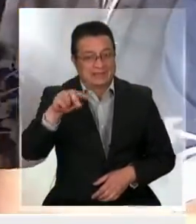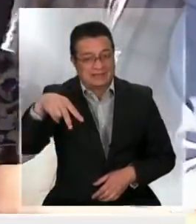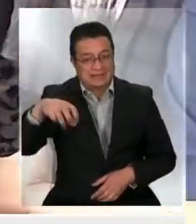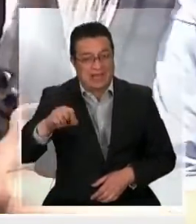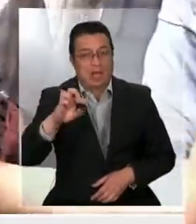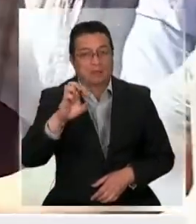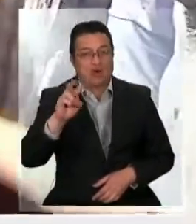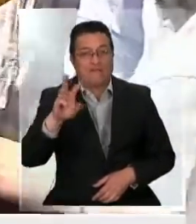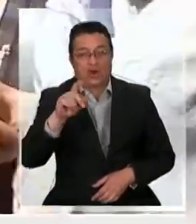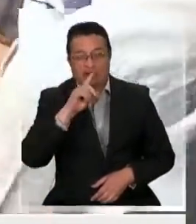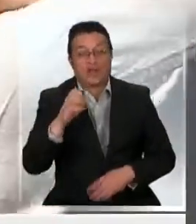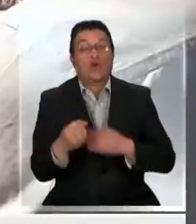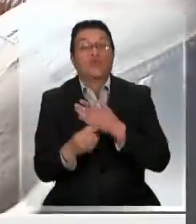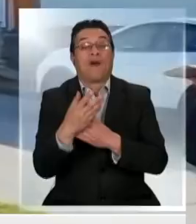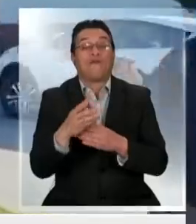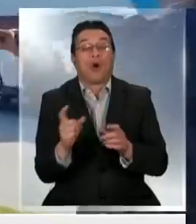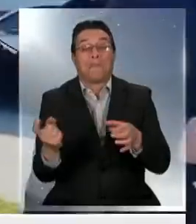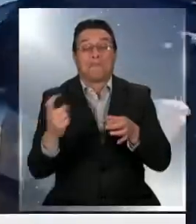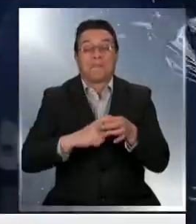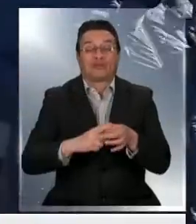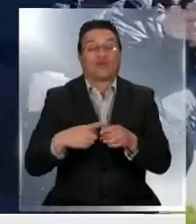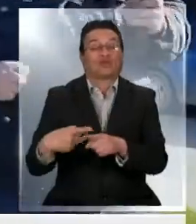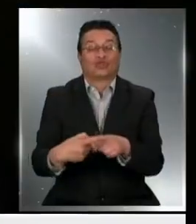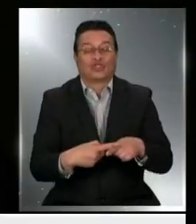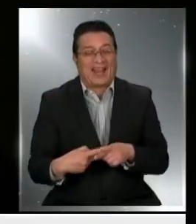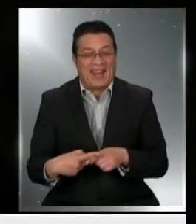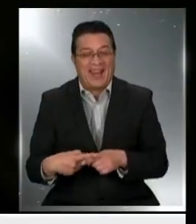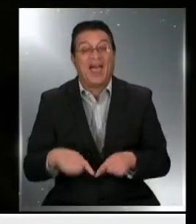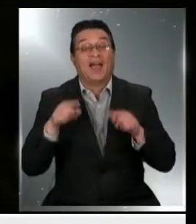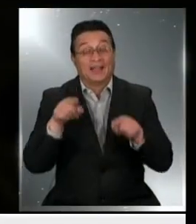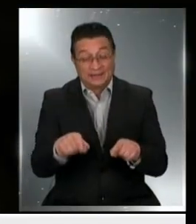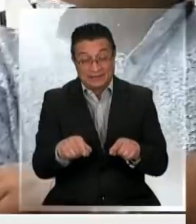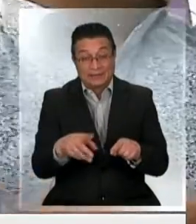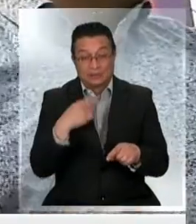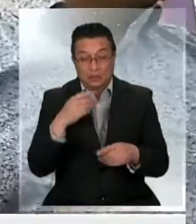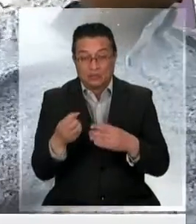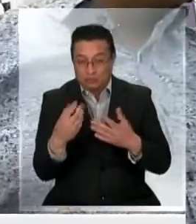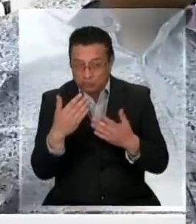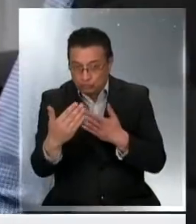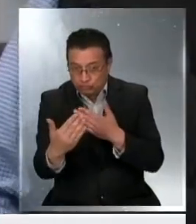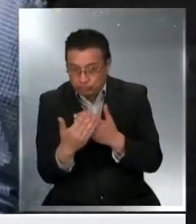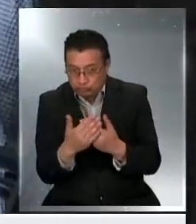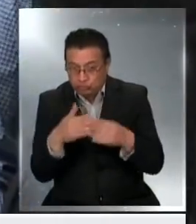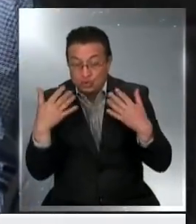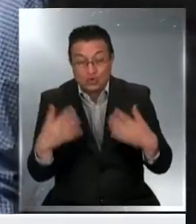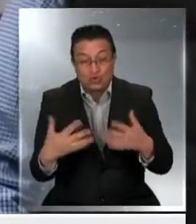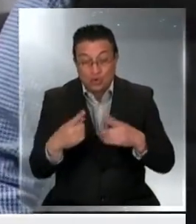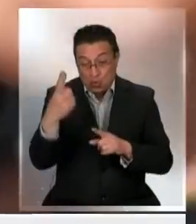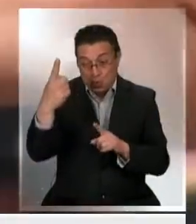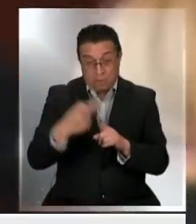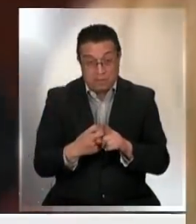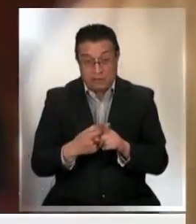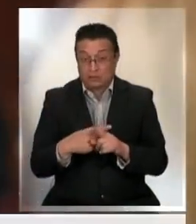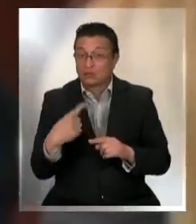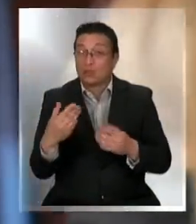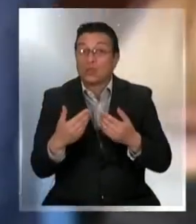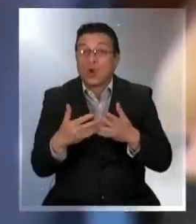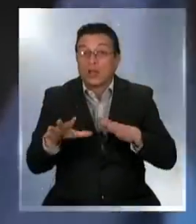nuevo pacto social, Yasna Proboste. La recta final a La Moneda está al rojo vivo y en un mes todo puede pasar.